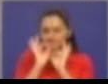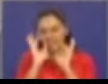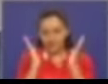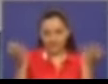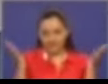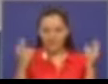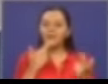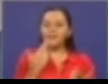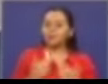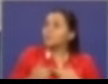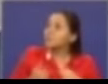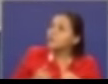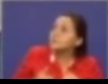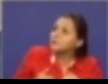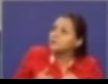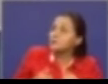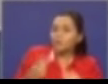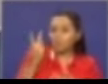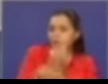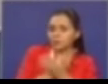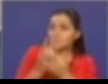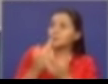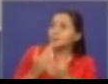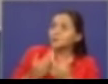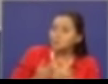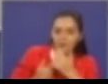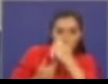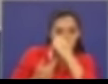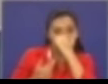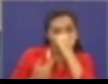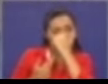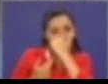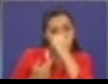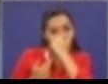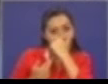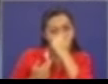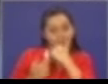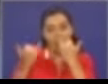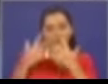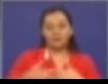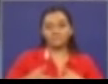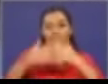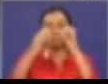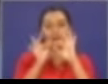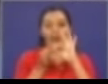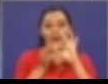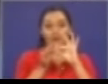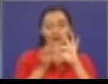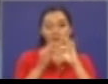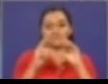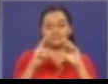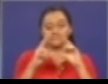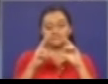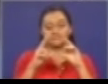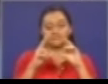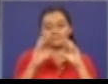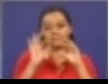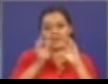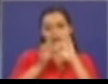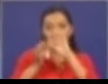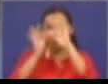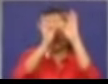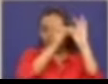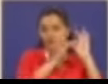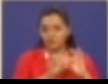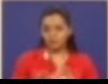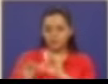Esperamos los resultados en un par de semanas. Y estamos repotenciando ese hospital, va a quedar mejor que nuevo, ¿no? Así está, es, quedando presidente. Precioso. Así es,